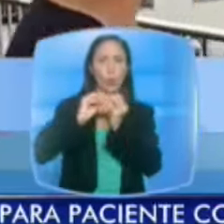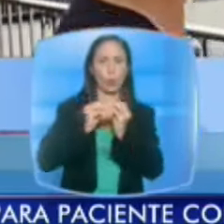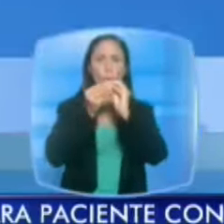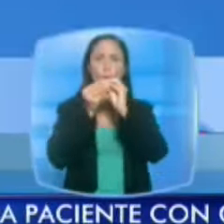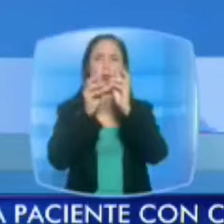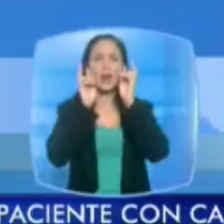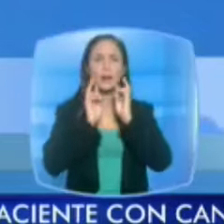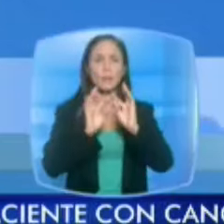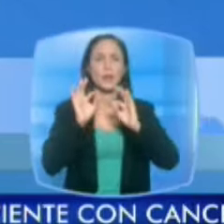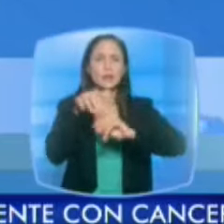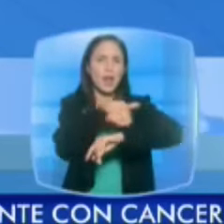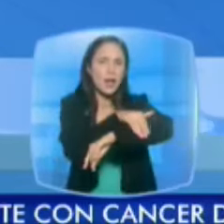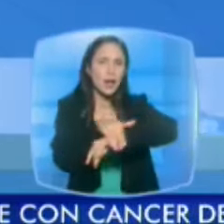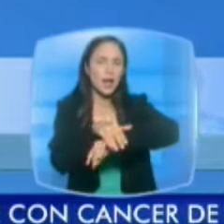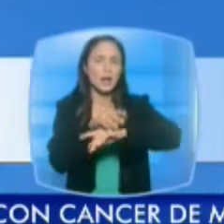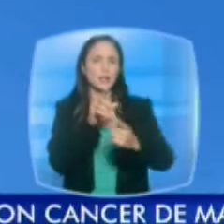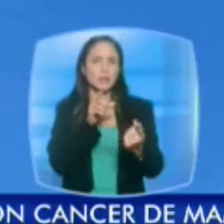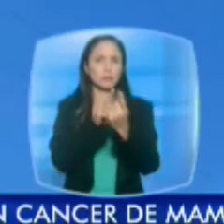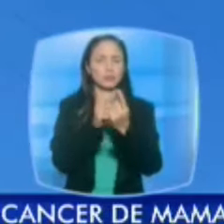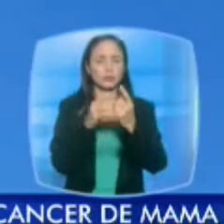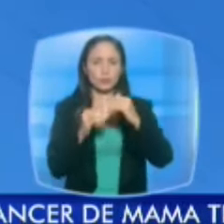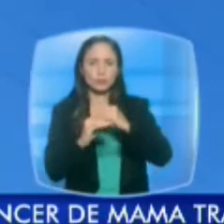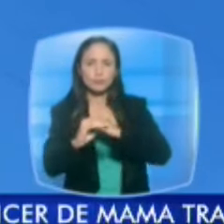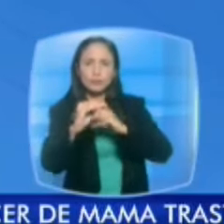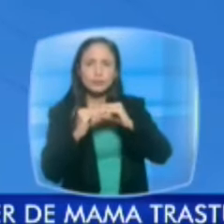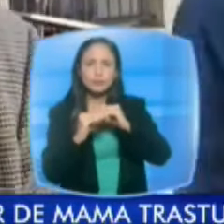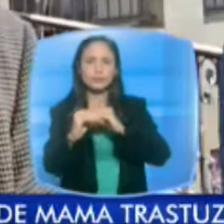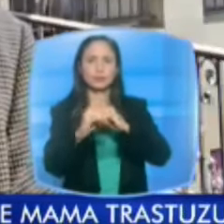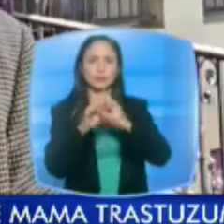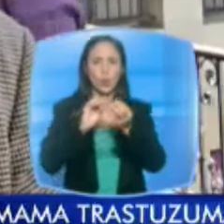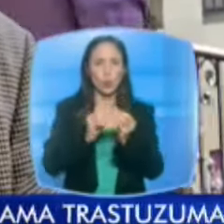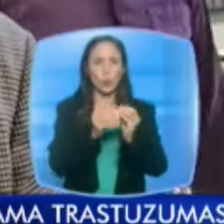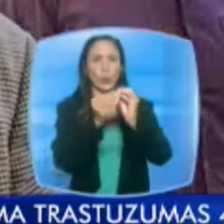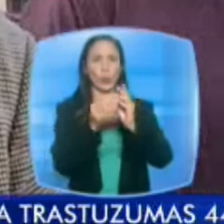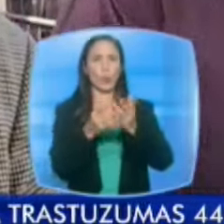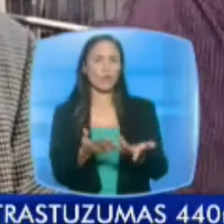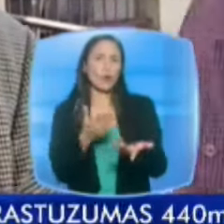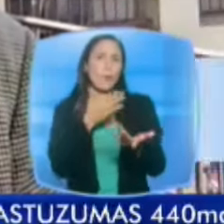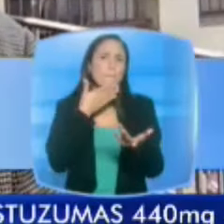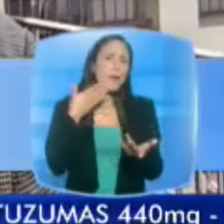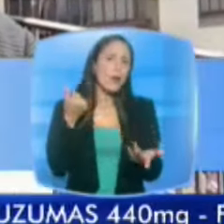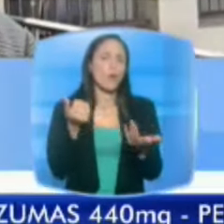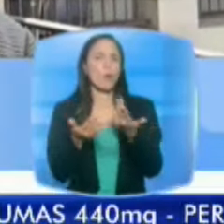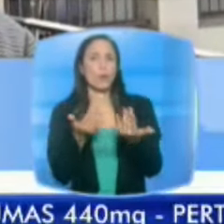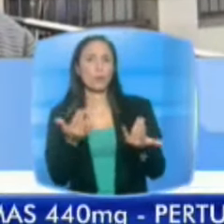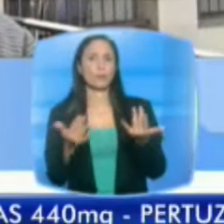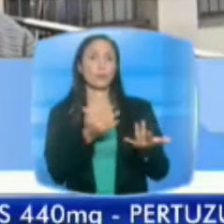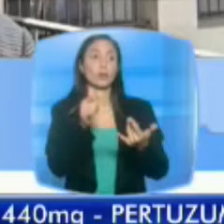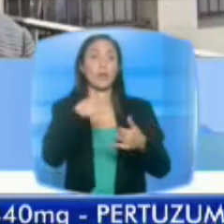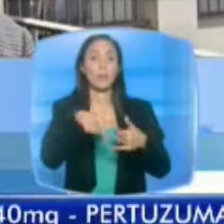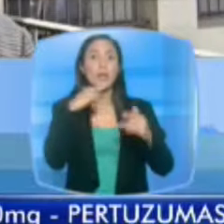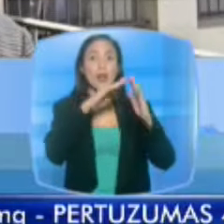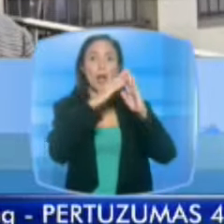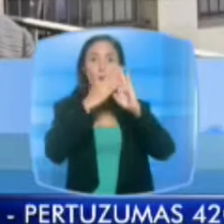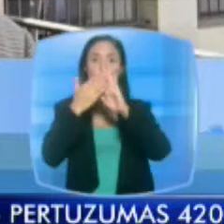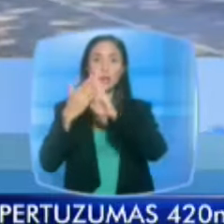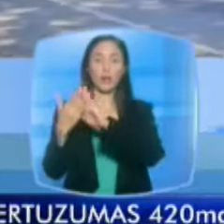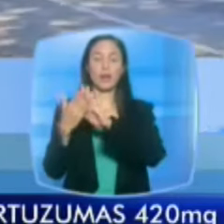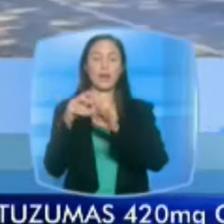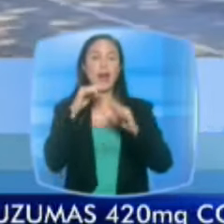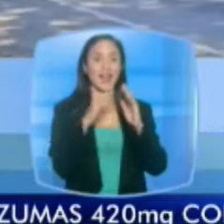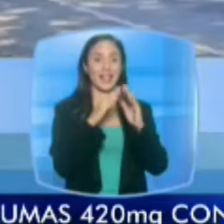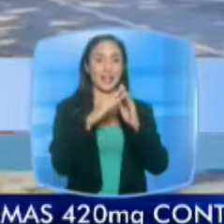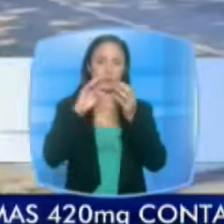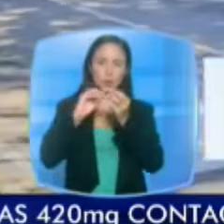y por supuesto estamos pensando lógicamente ya en consolidar y avanzar en lo que es el mejoramiento de viviendas del municipio Santos